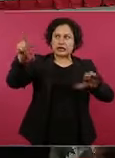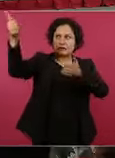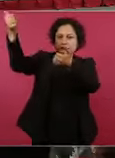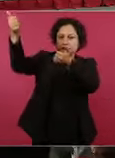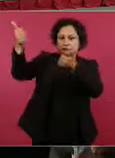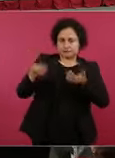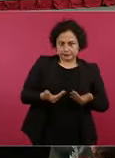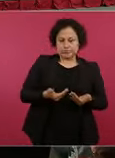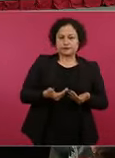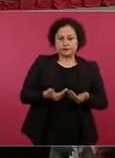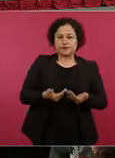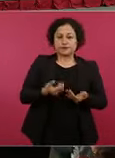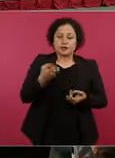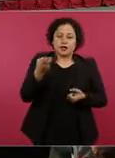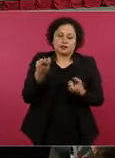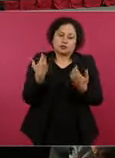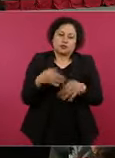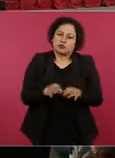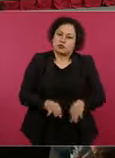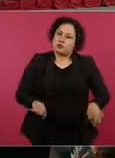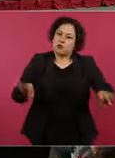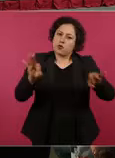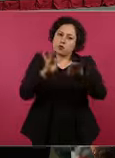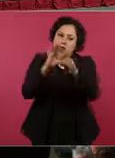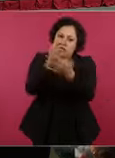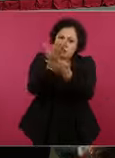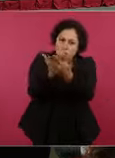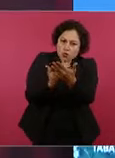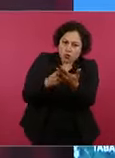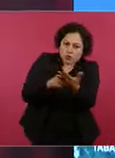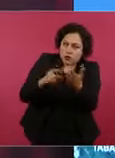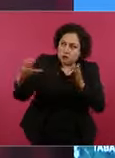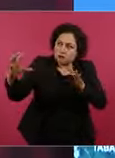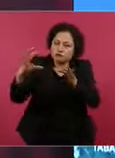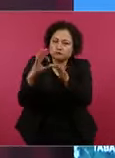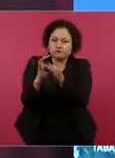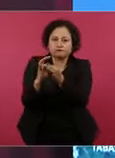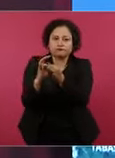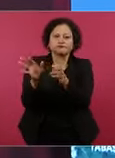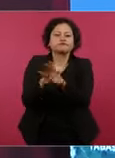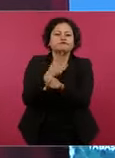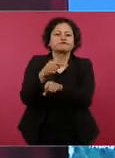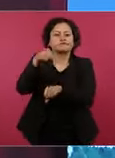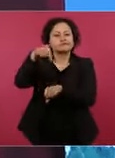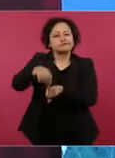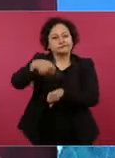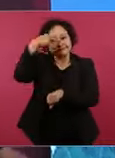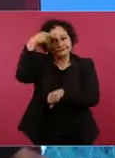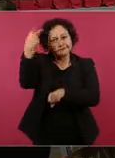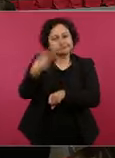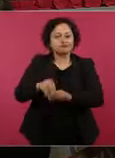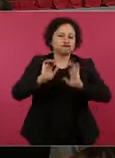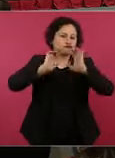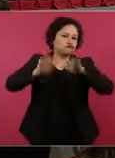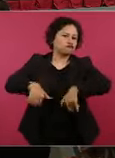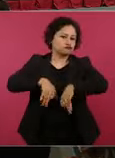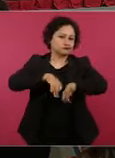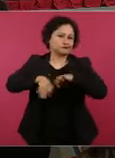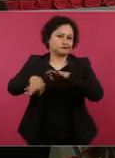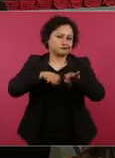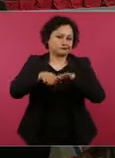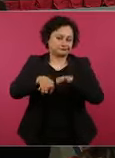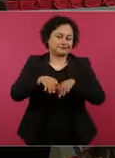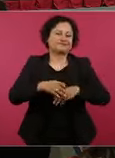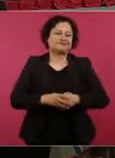con Alstom permite crear empleos en México. Bueno, esto ya está